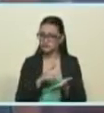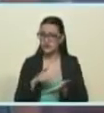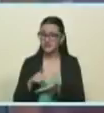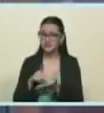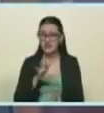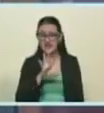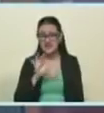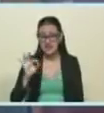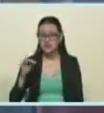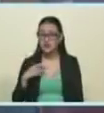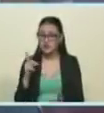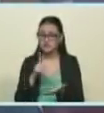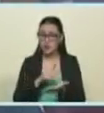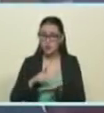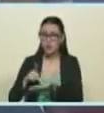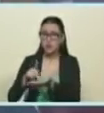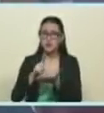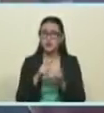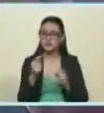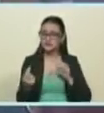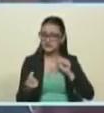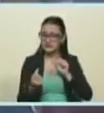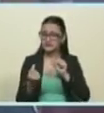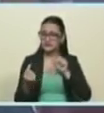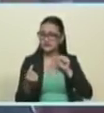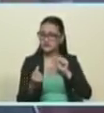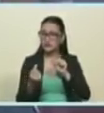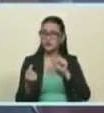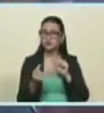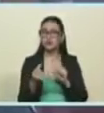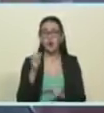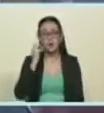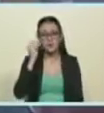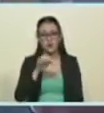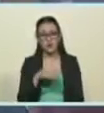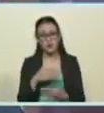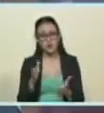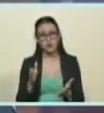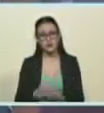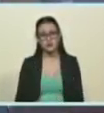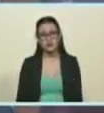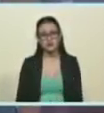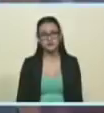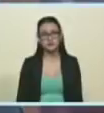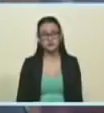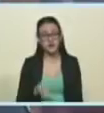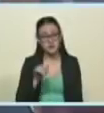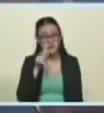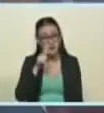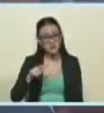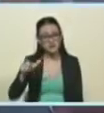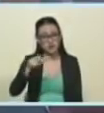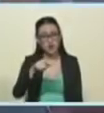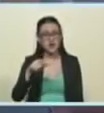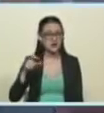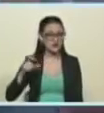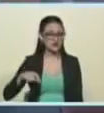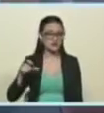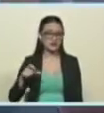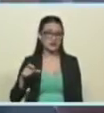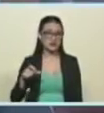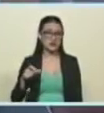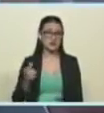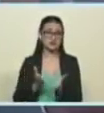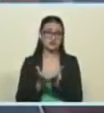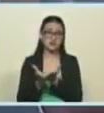personalmente en 500 de ellas y es una discusión que está latente en la opinión pública. Son los mismos ciudadanos los que están planteando la necesidad de que